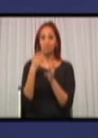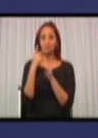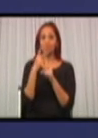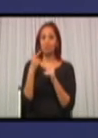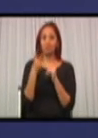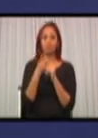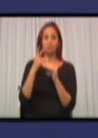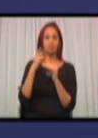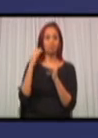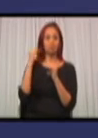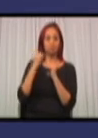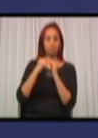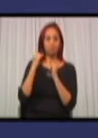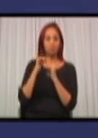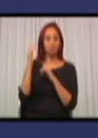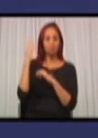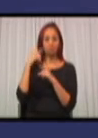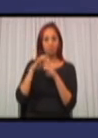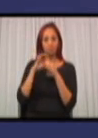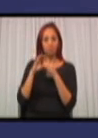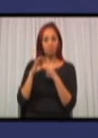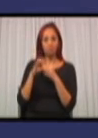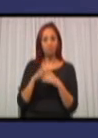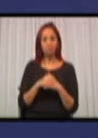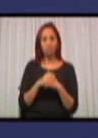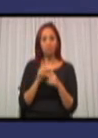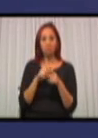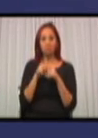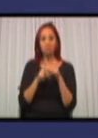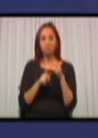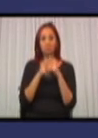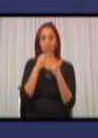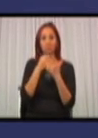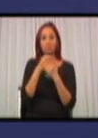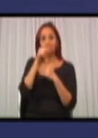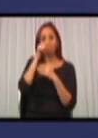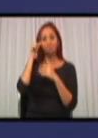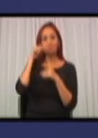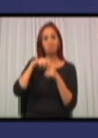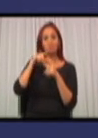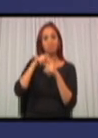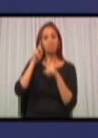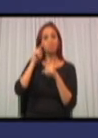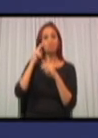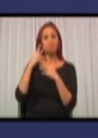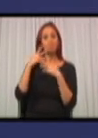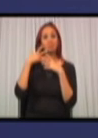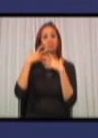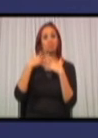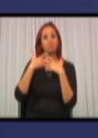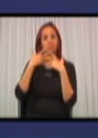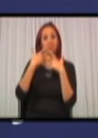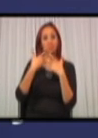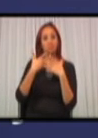no deserten, como se hablaba ahora, la deserción viene a la droga. Entonces, hay que ver cómo se